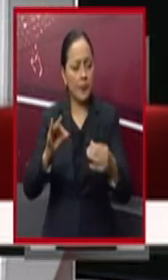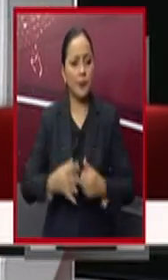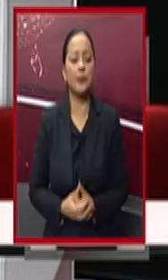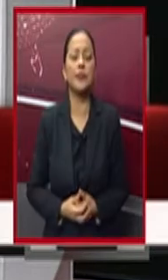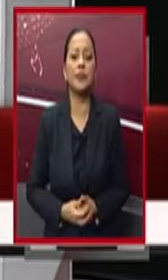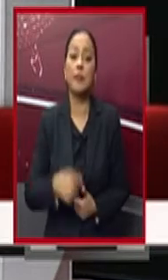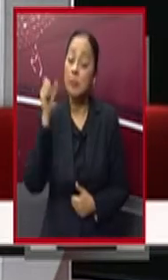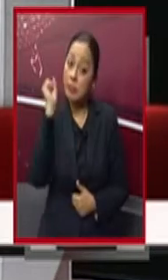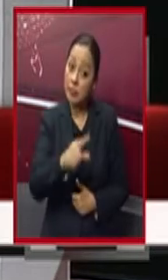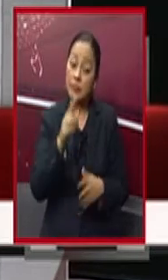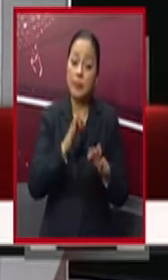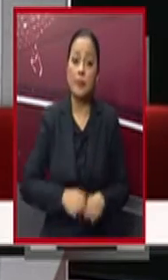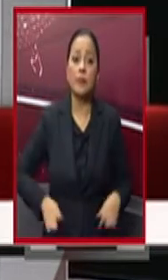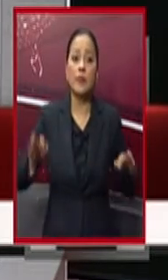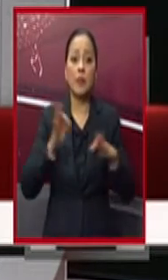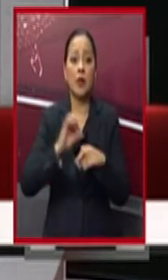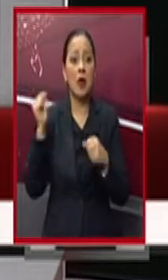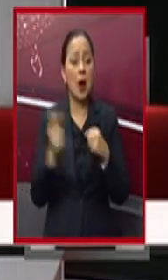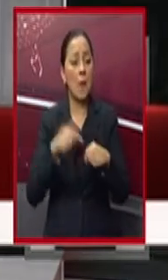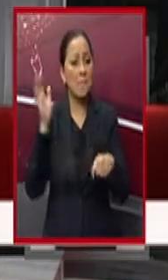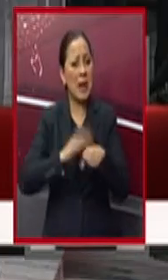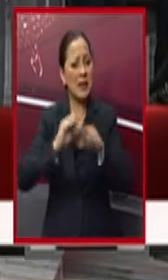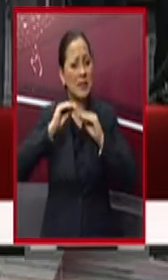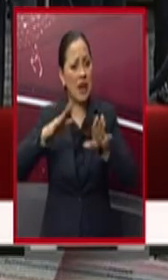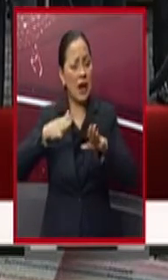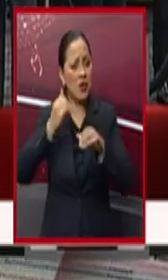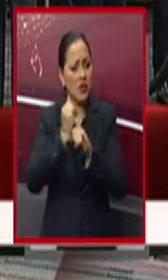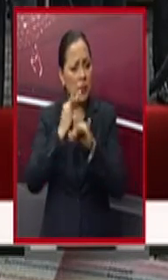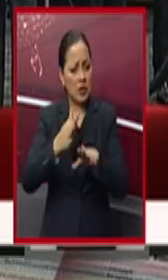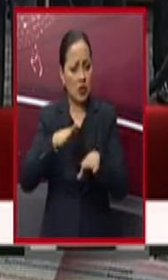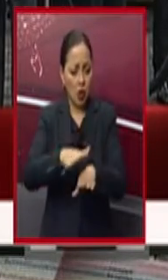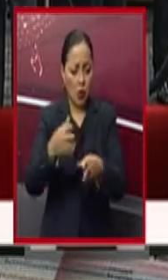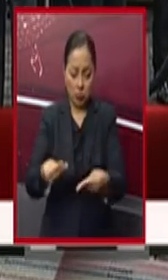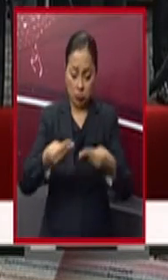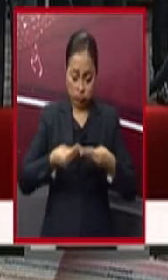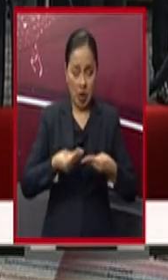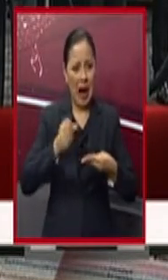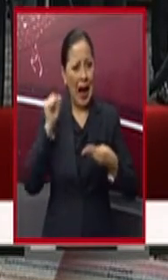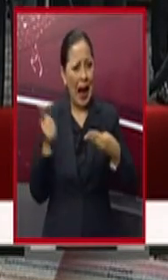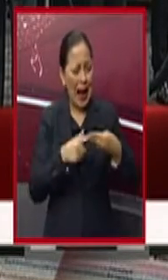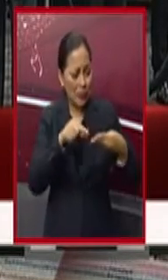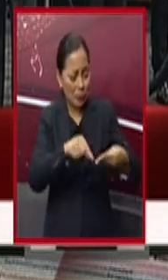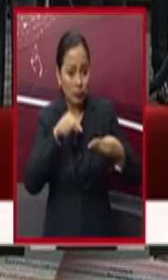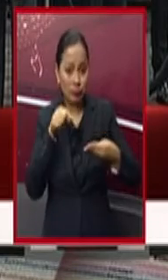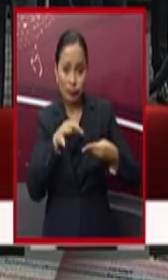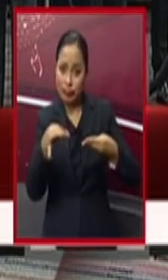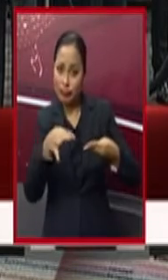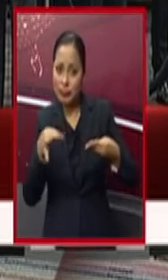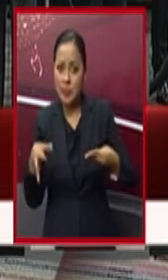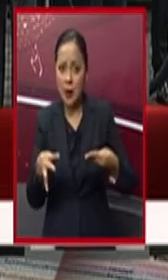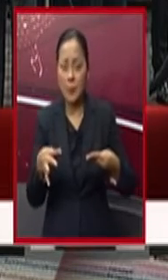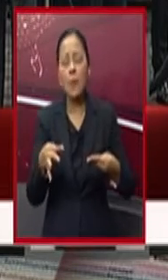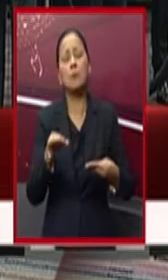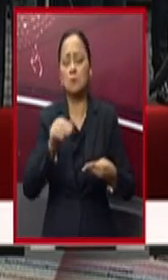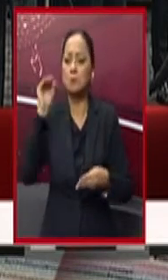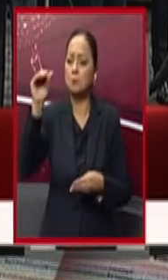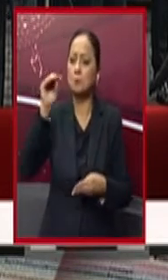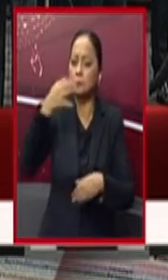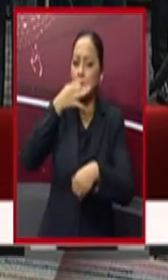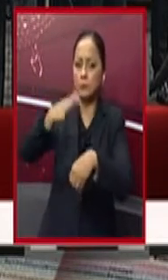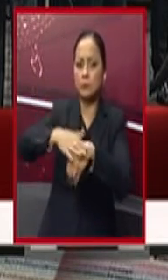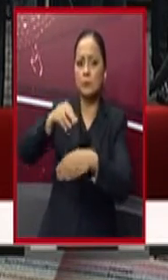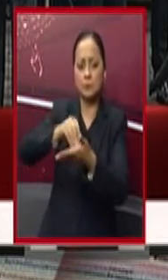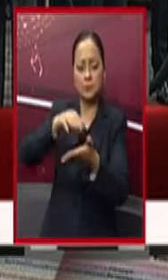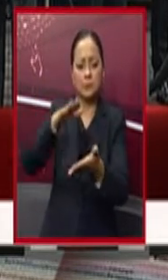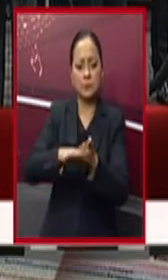Asimismo, en el caso de requerir mayores precisiones sobre este documento que hoy nos entregan, lo haremos saber en su oportunidad, en los términos que